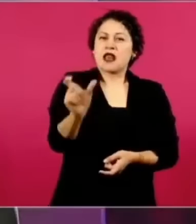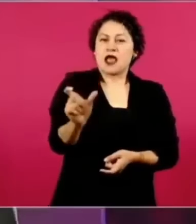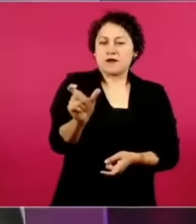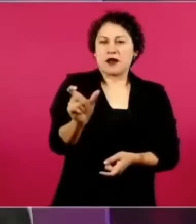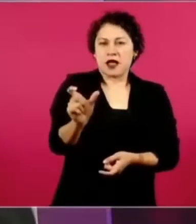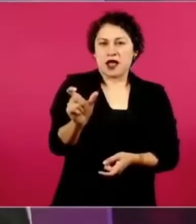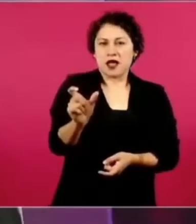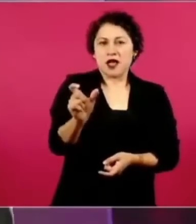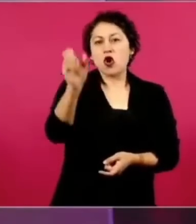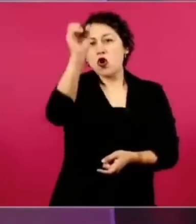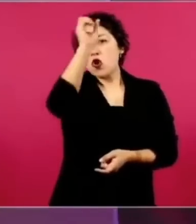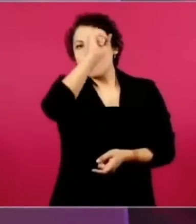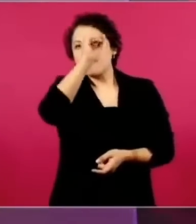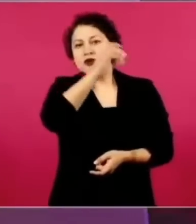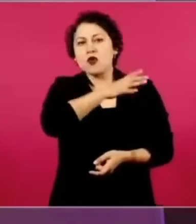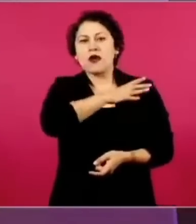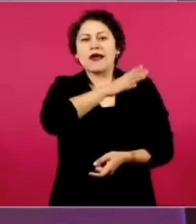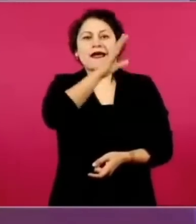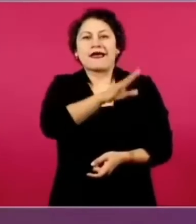¿desde cuándo